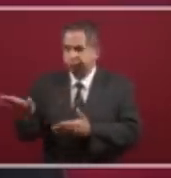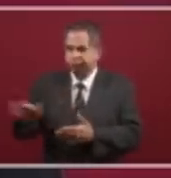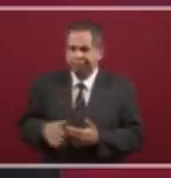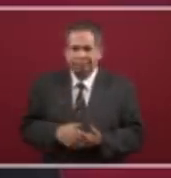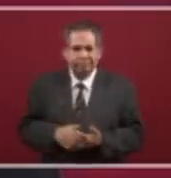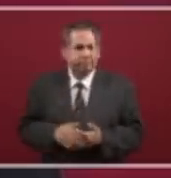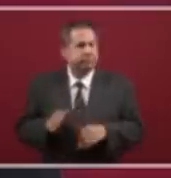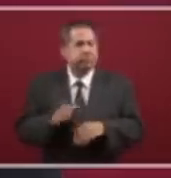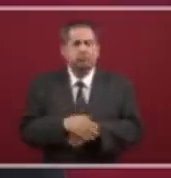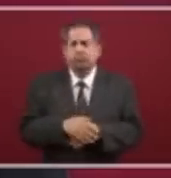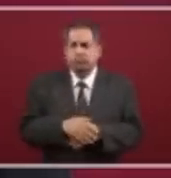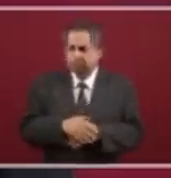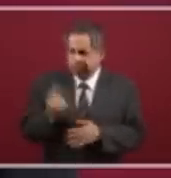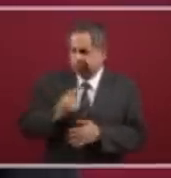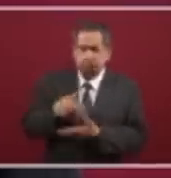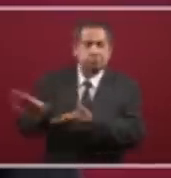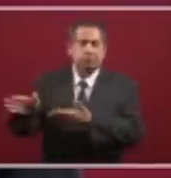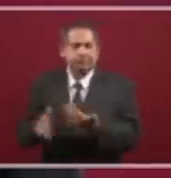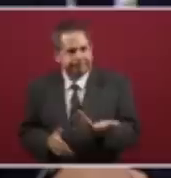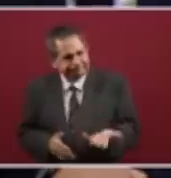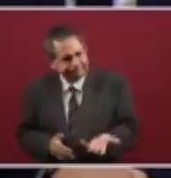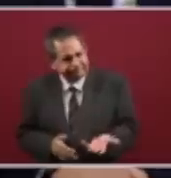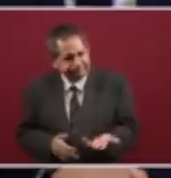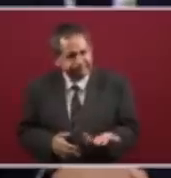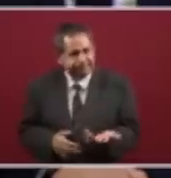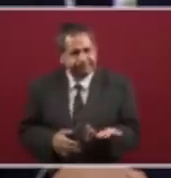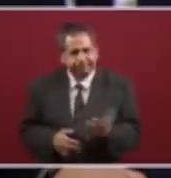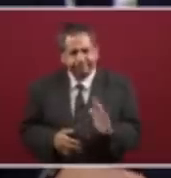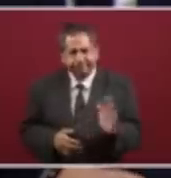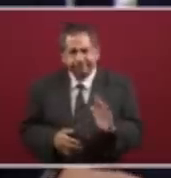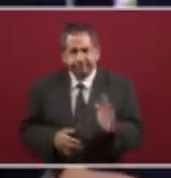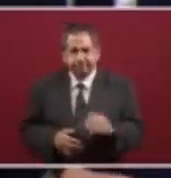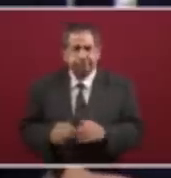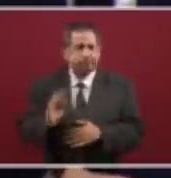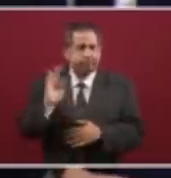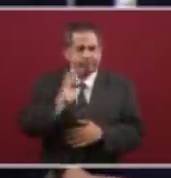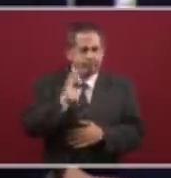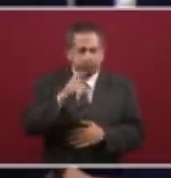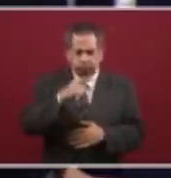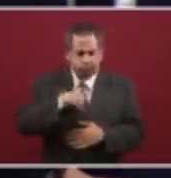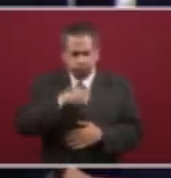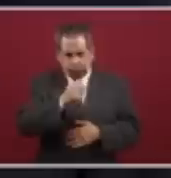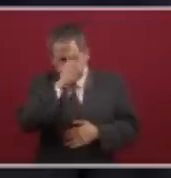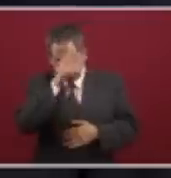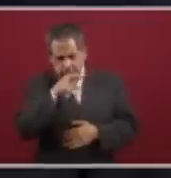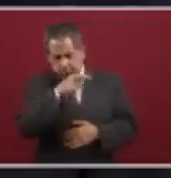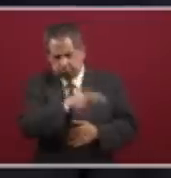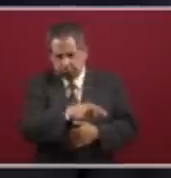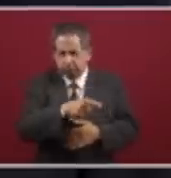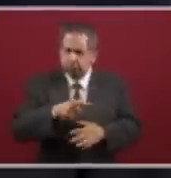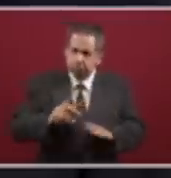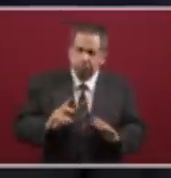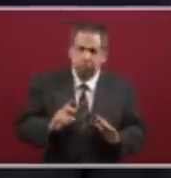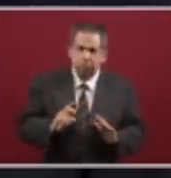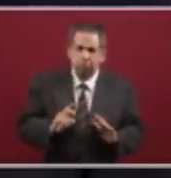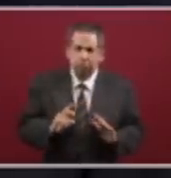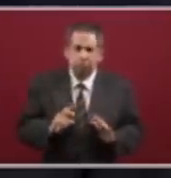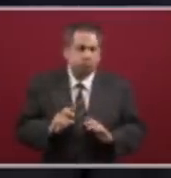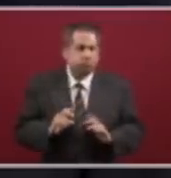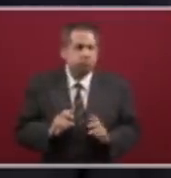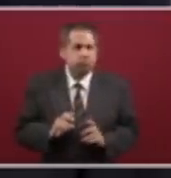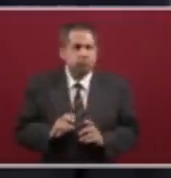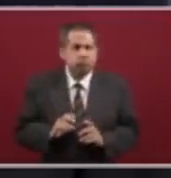intolerancia entonces puedo no estar de acuerdo con